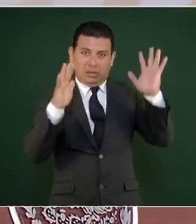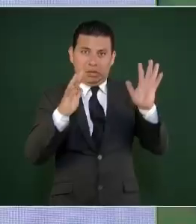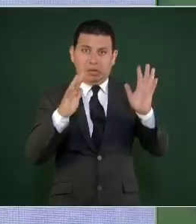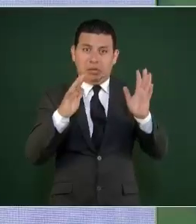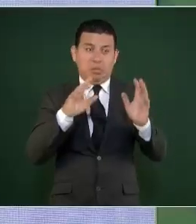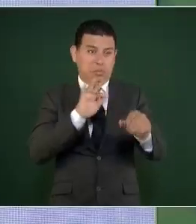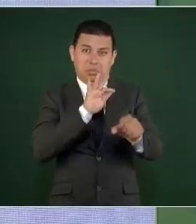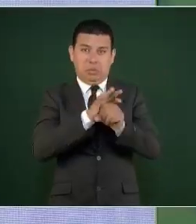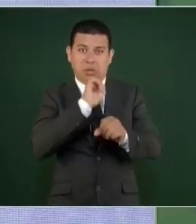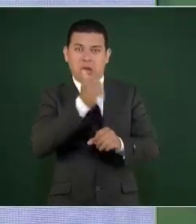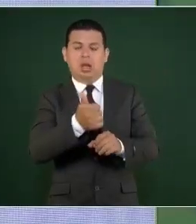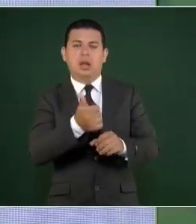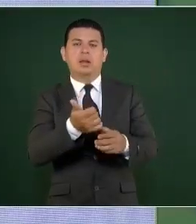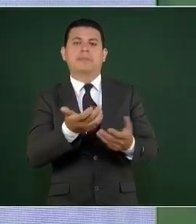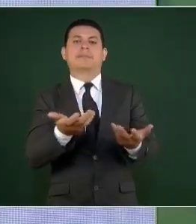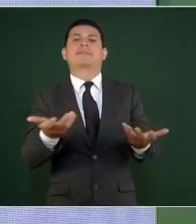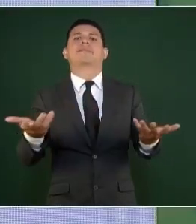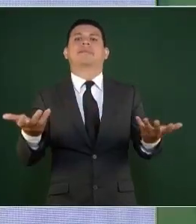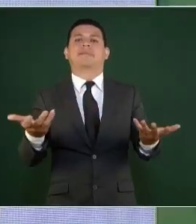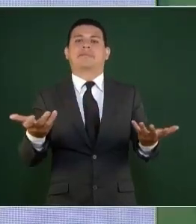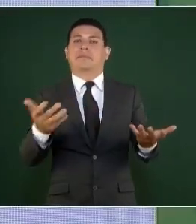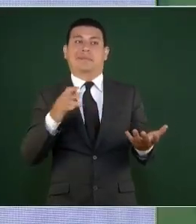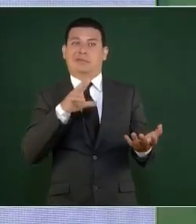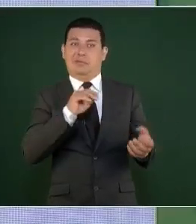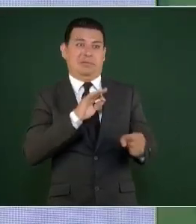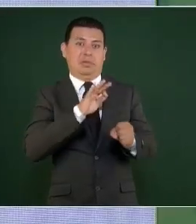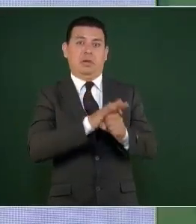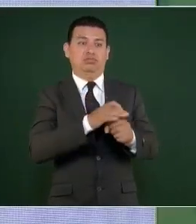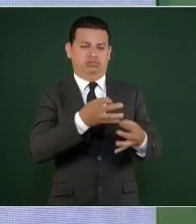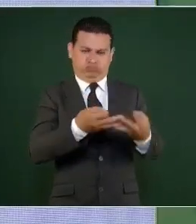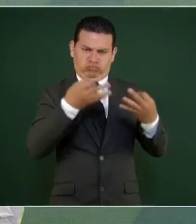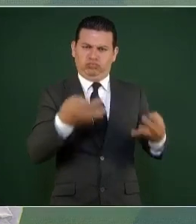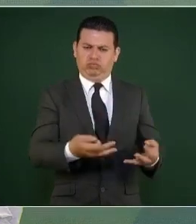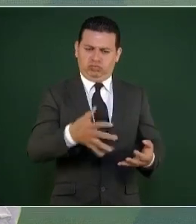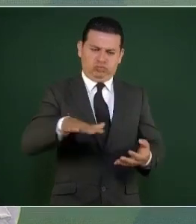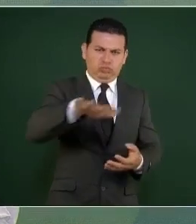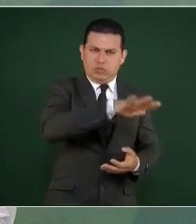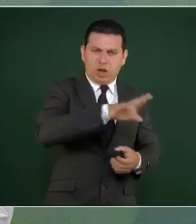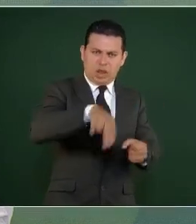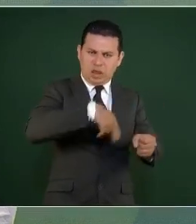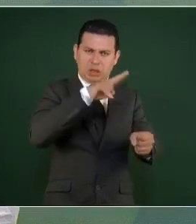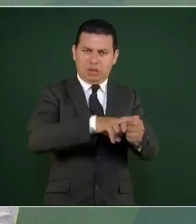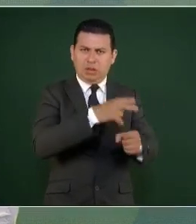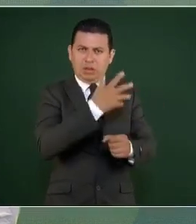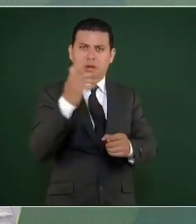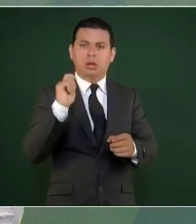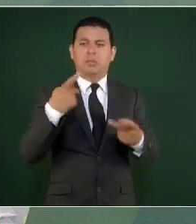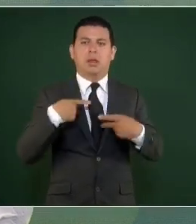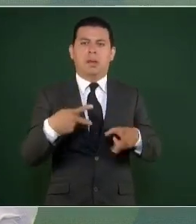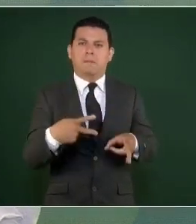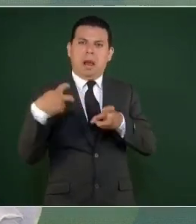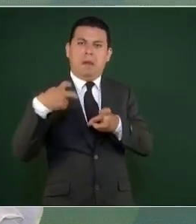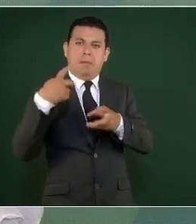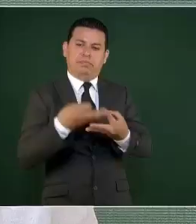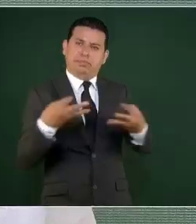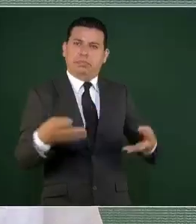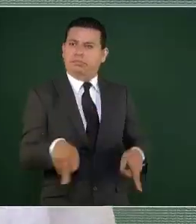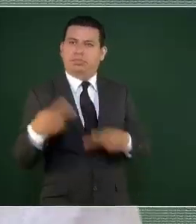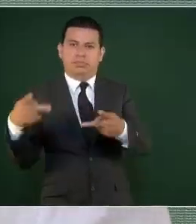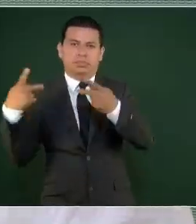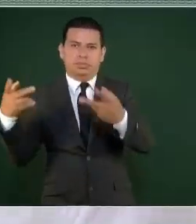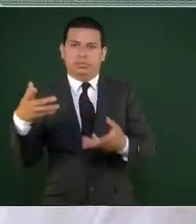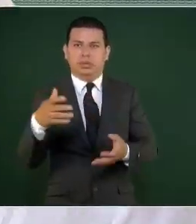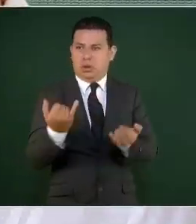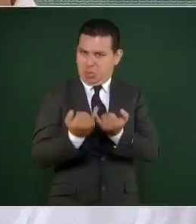sin protección, si no lo declaramos área natural protegida, se lo van a robar, como